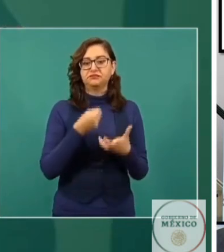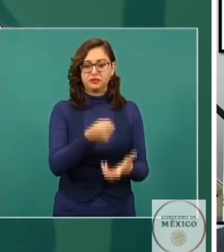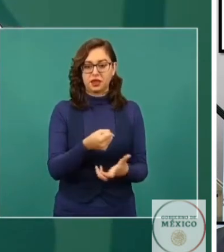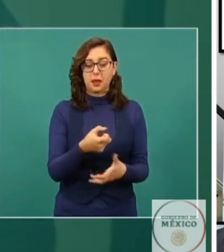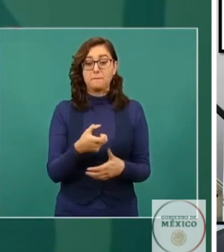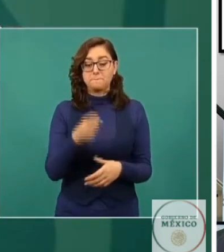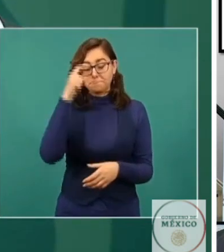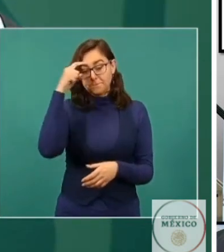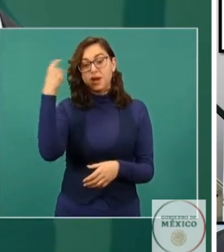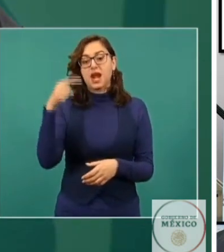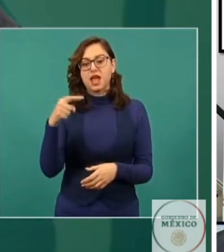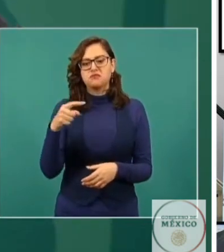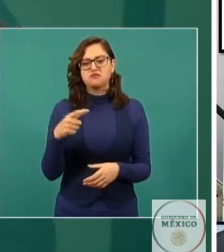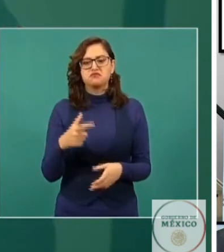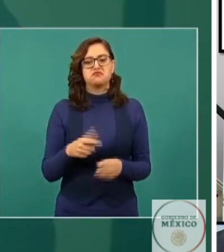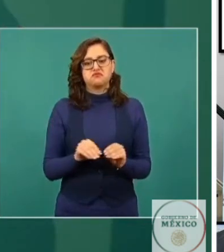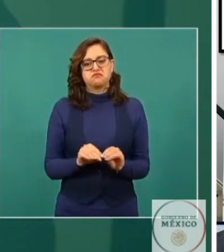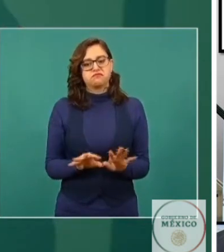la dimensión